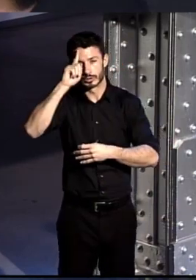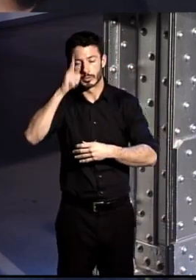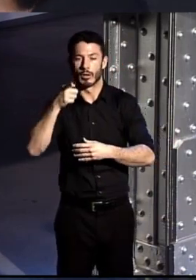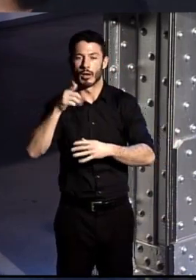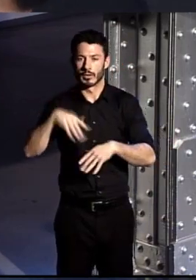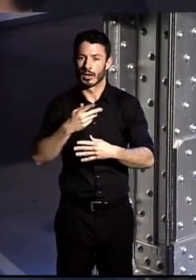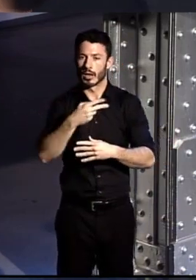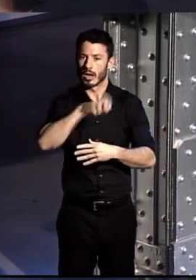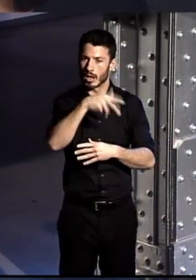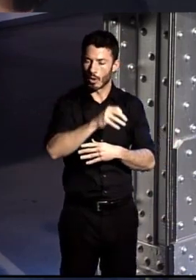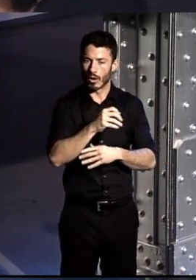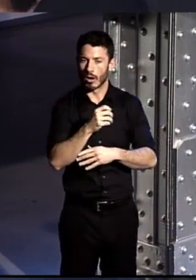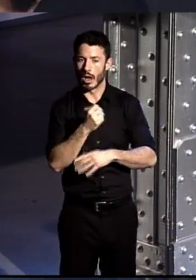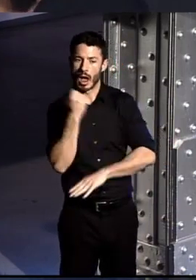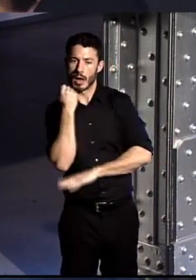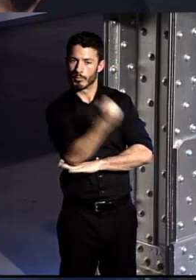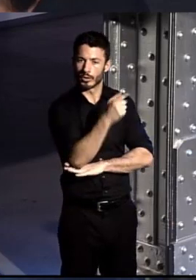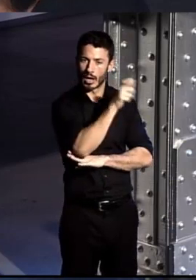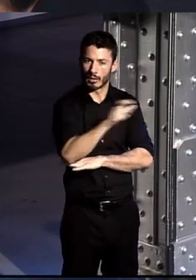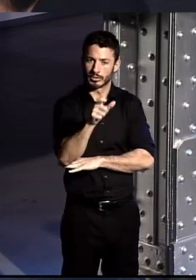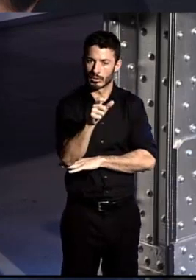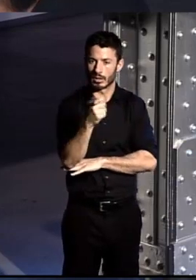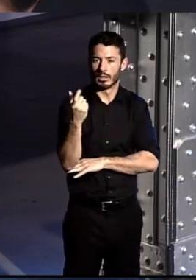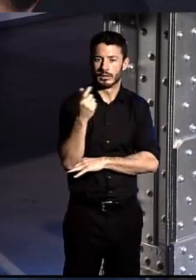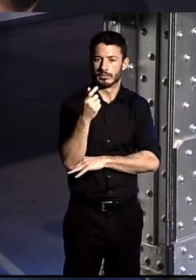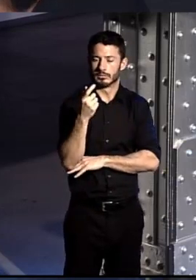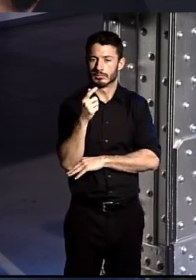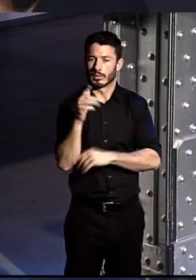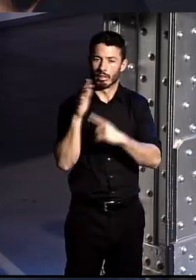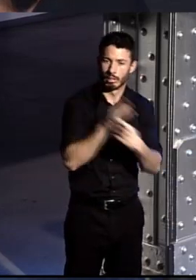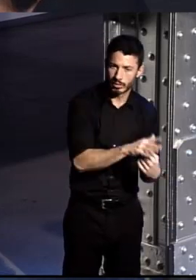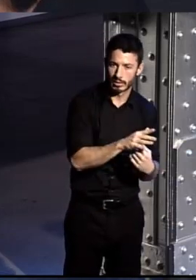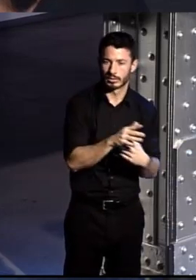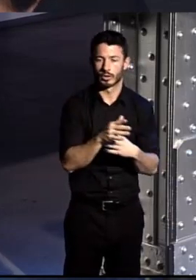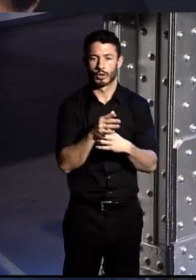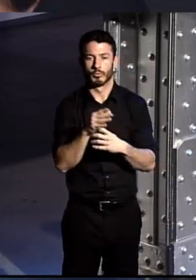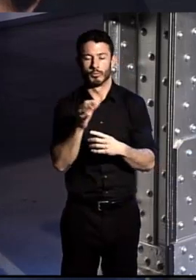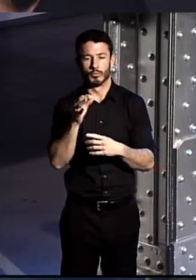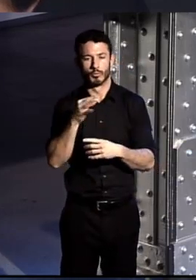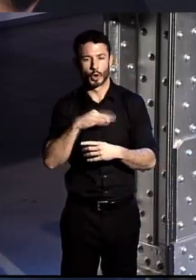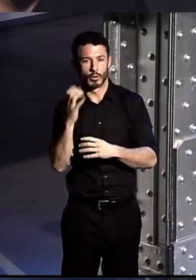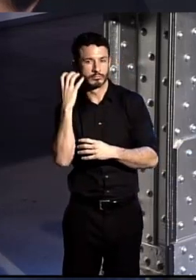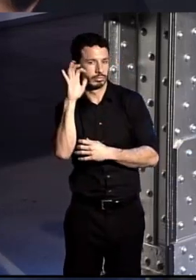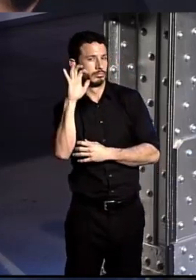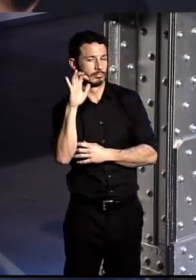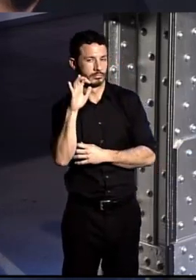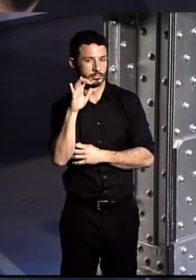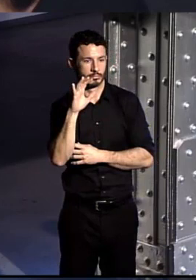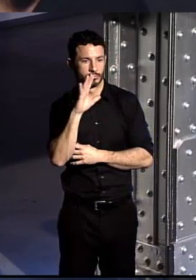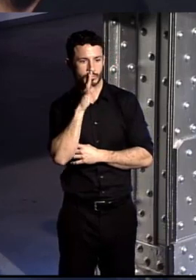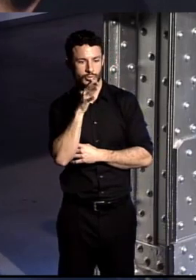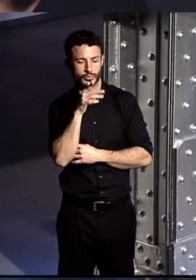se pone del lado de los renegados, es decir, que, bueno, es un poco un outsider. Y en ese sentido, a mí lo